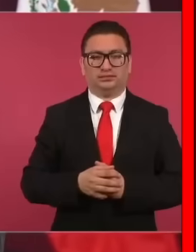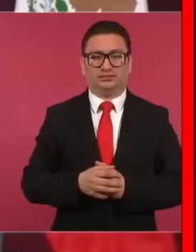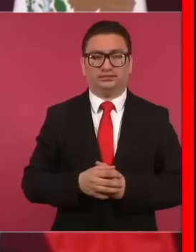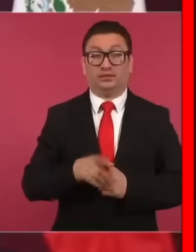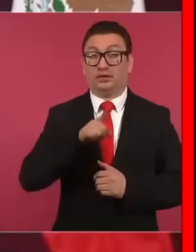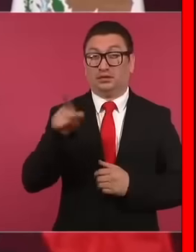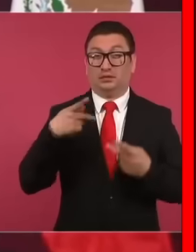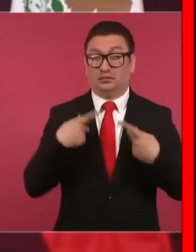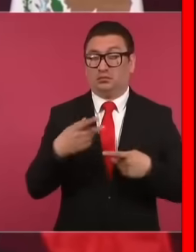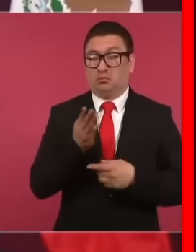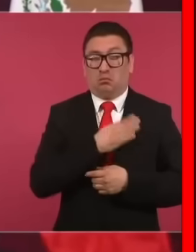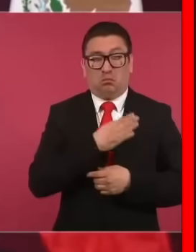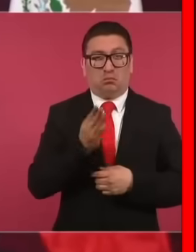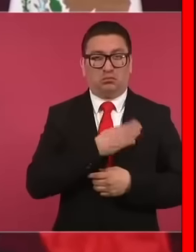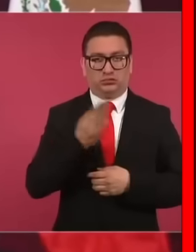tan buenas personas,